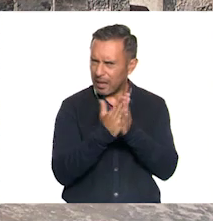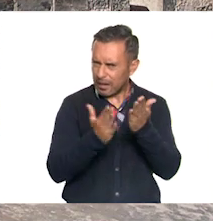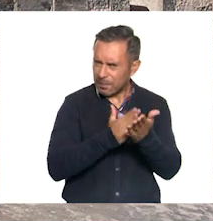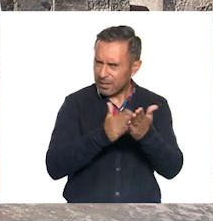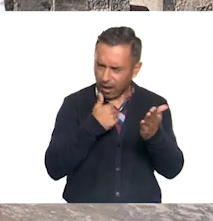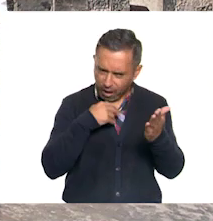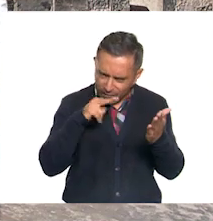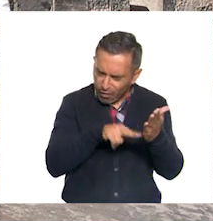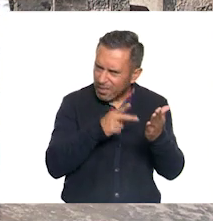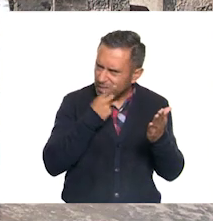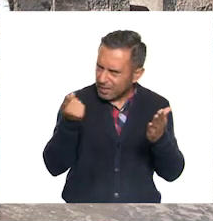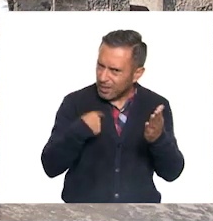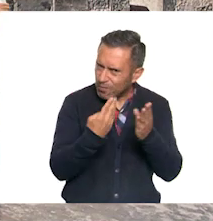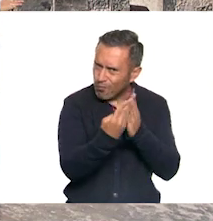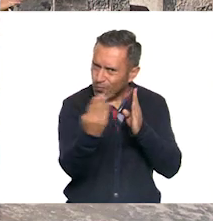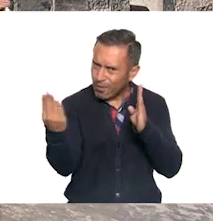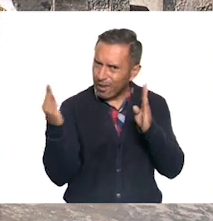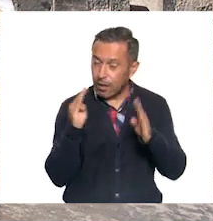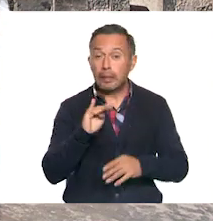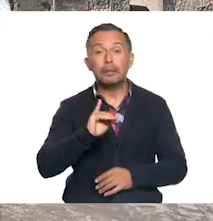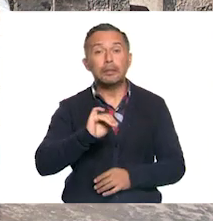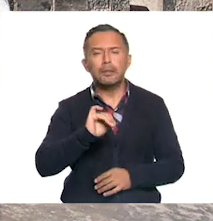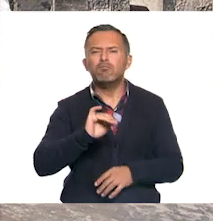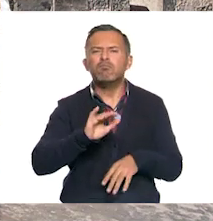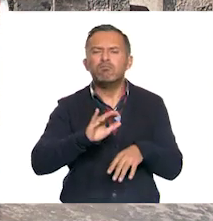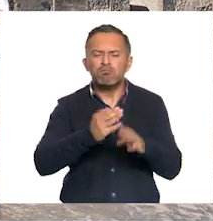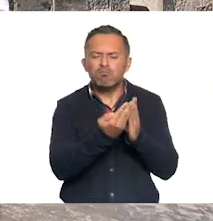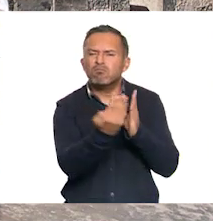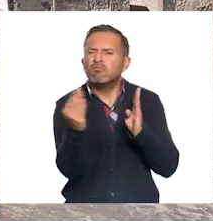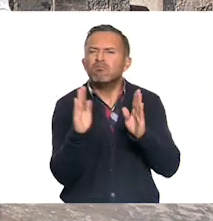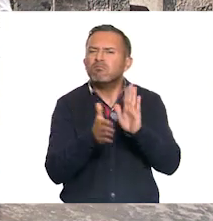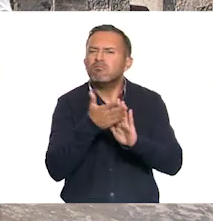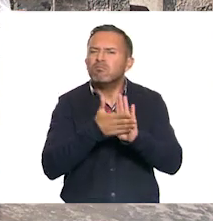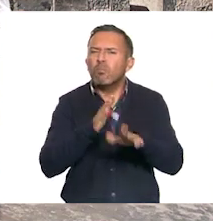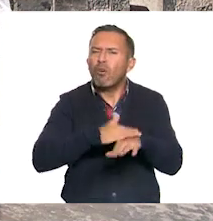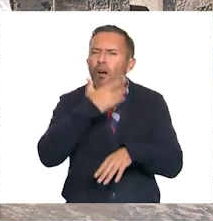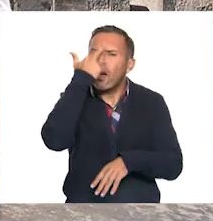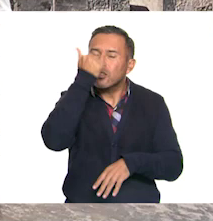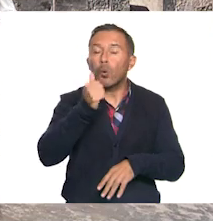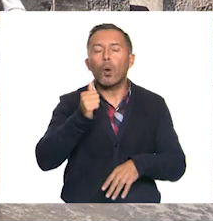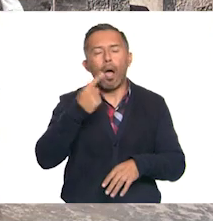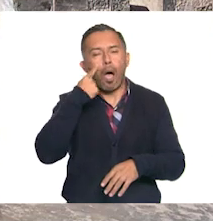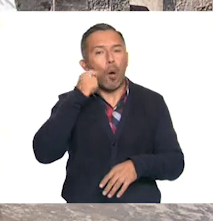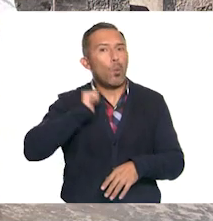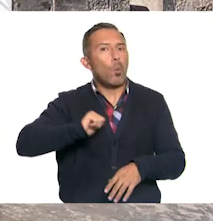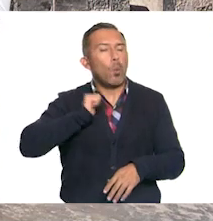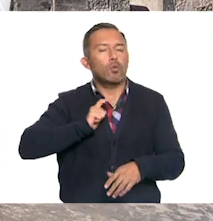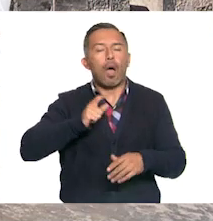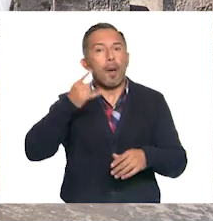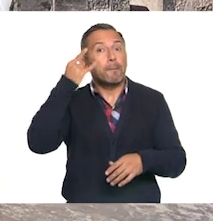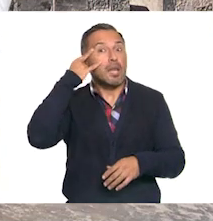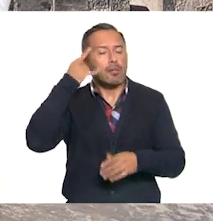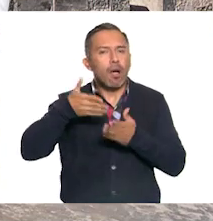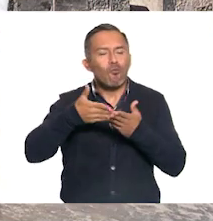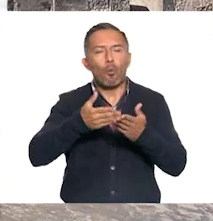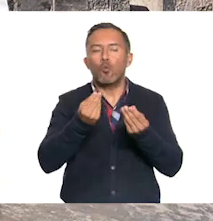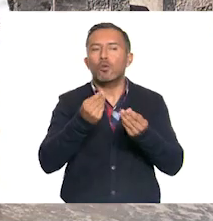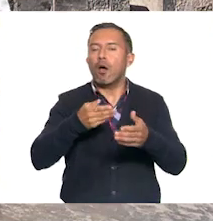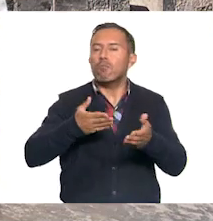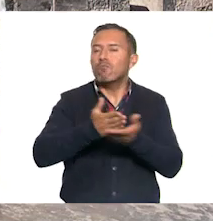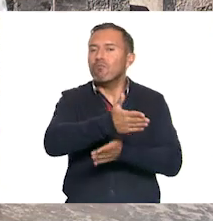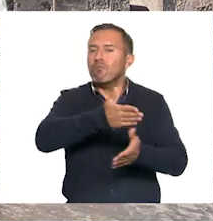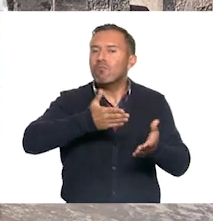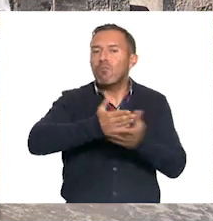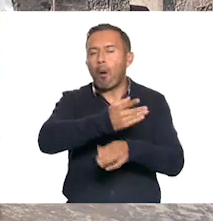Exacto. Sí, la amurallaron debido a los constantes ataques de piratas por su importancia económica, Larisa.